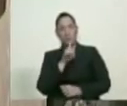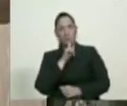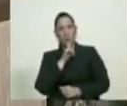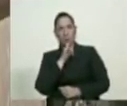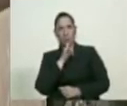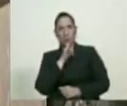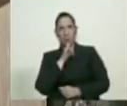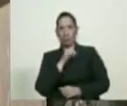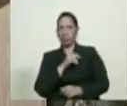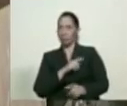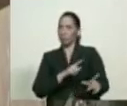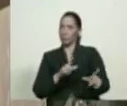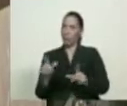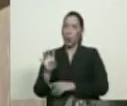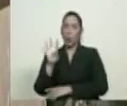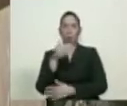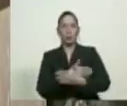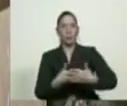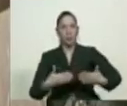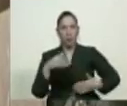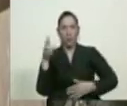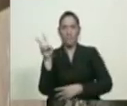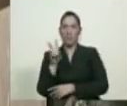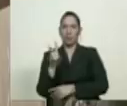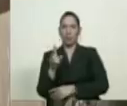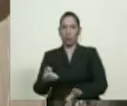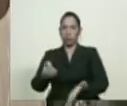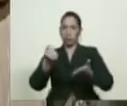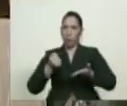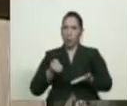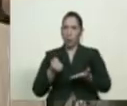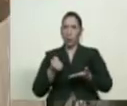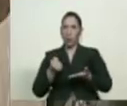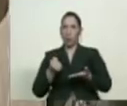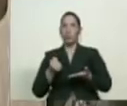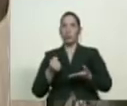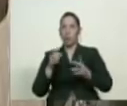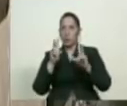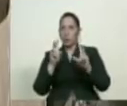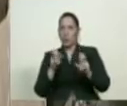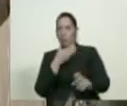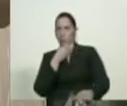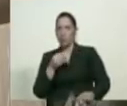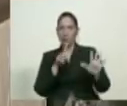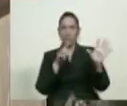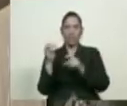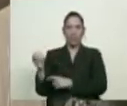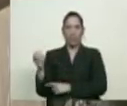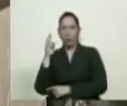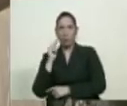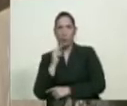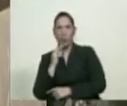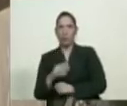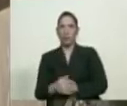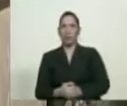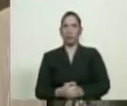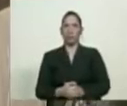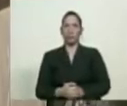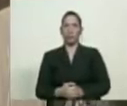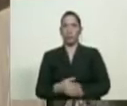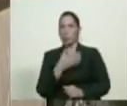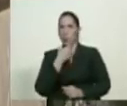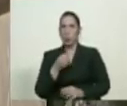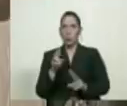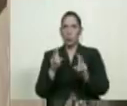ya más de 4 millones de venezolanos han recibido el bono de reconversión monetaria por 600 bolívares fuertes mediante el carnet de la